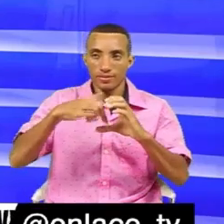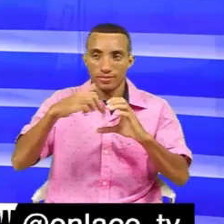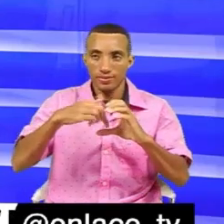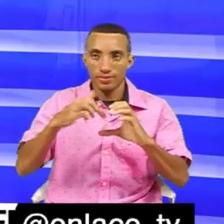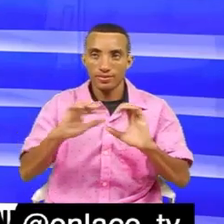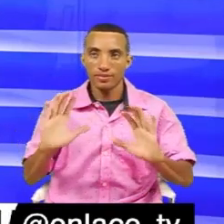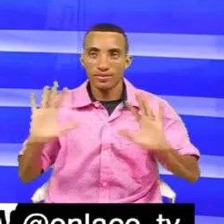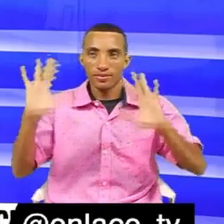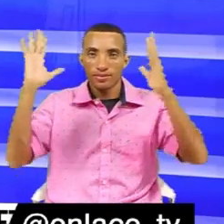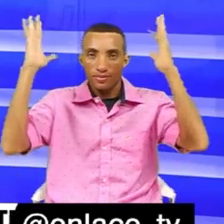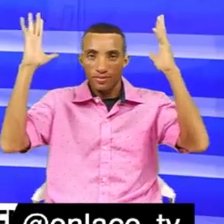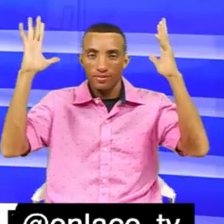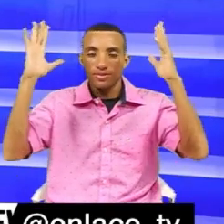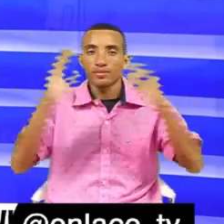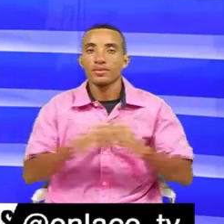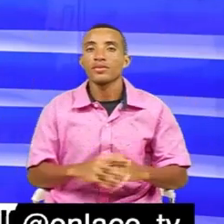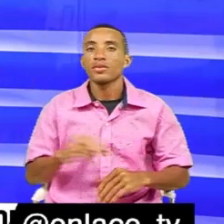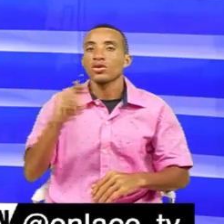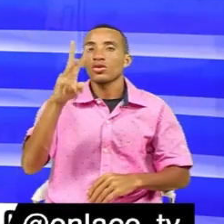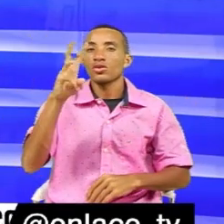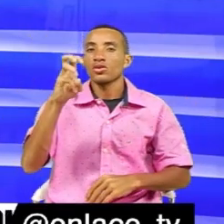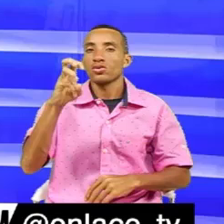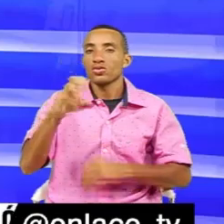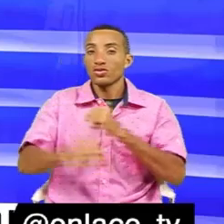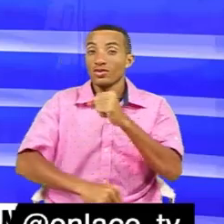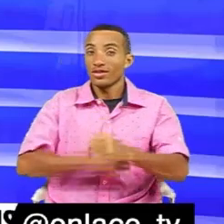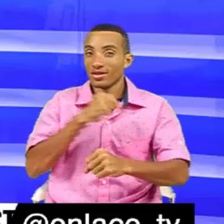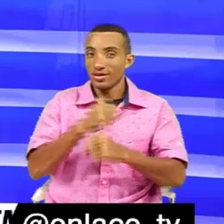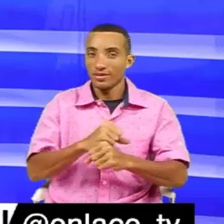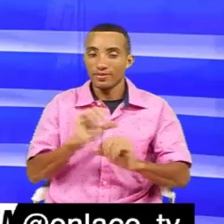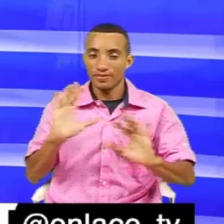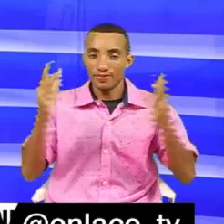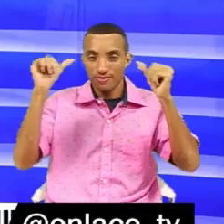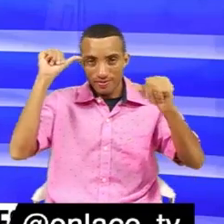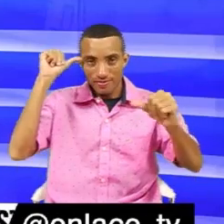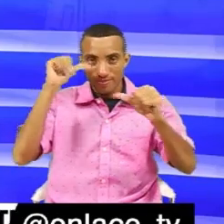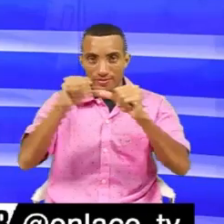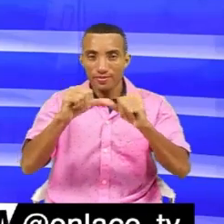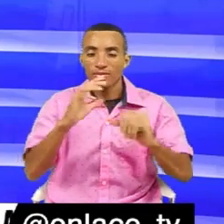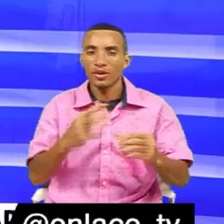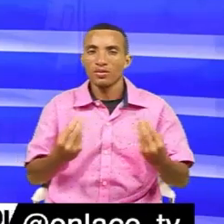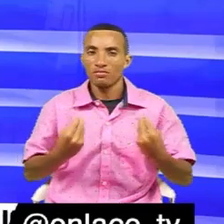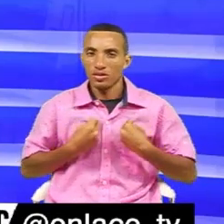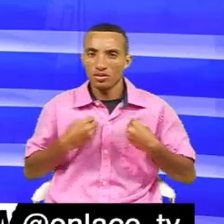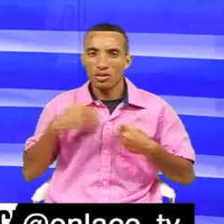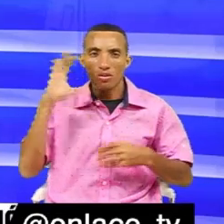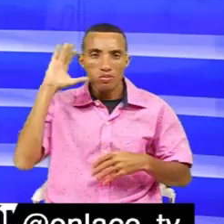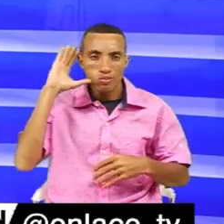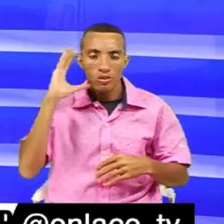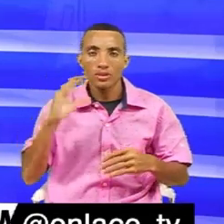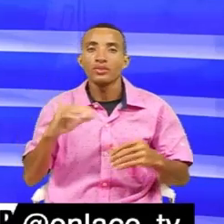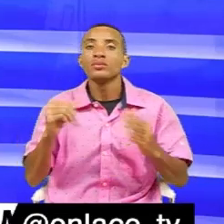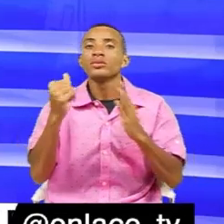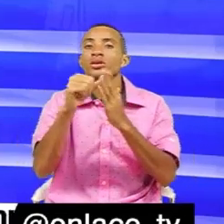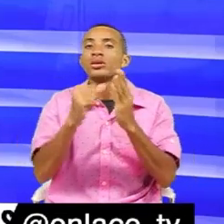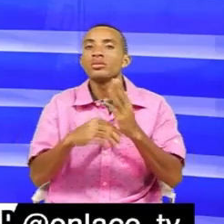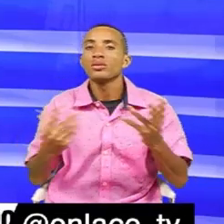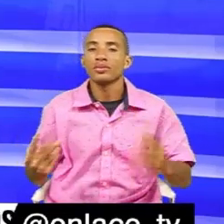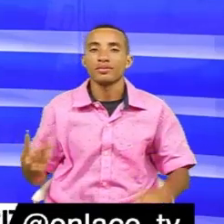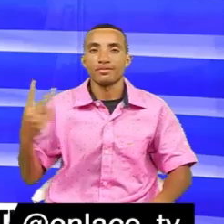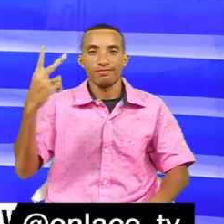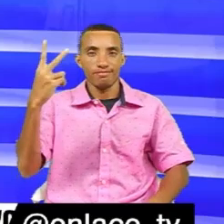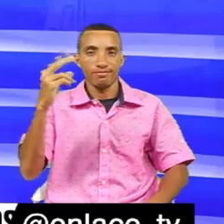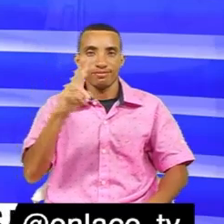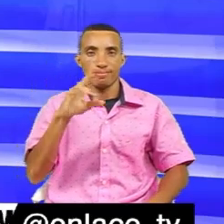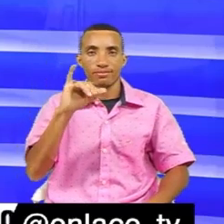su octavo aniversario este 23 de julio y será con transmisión en vivo y en directo en el programa Viva la Mañana aquí en